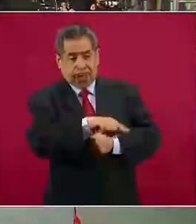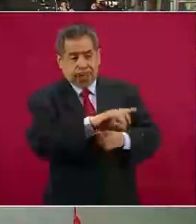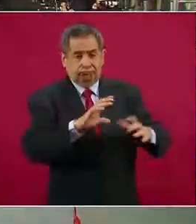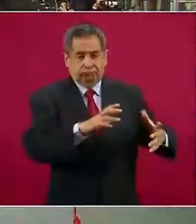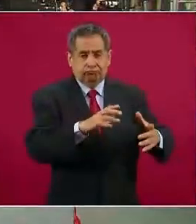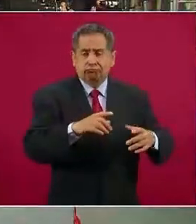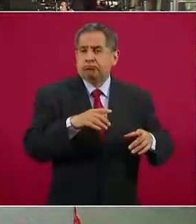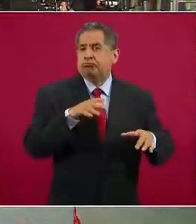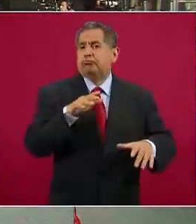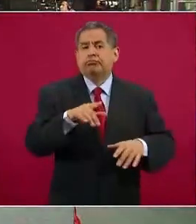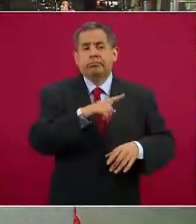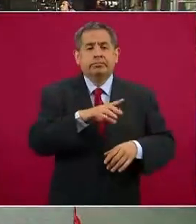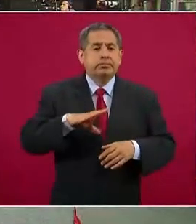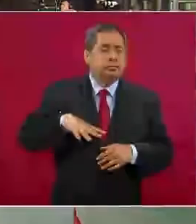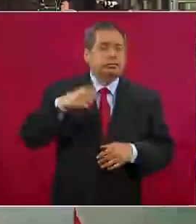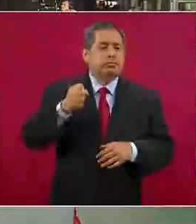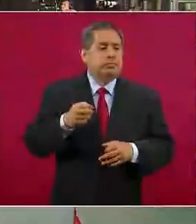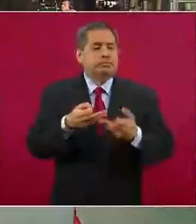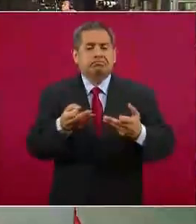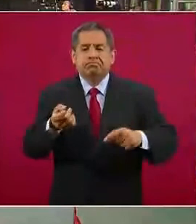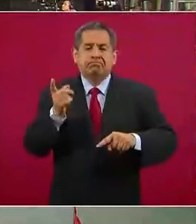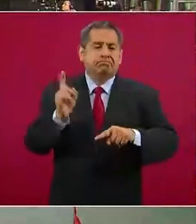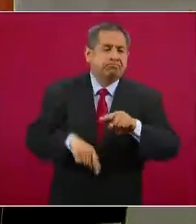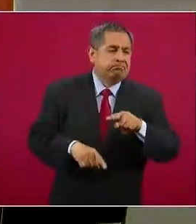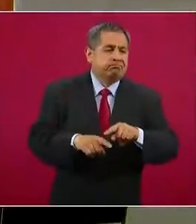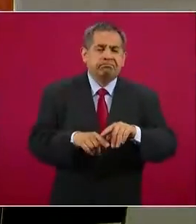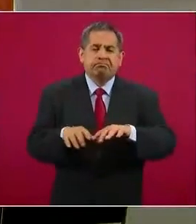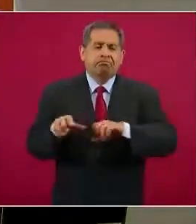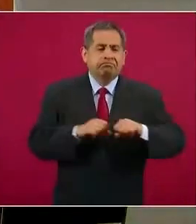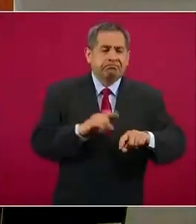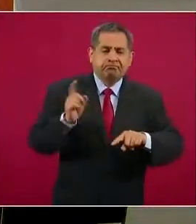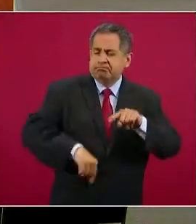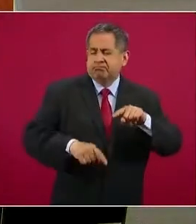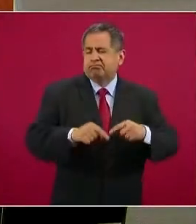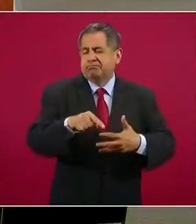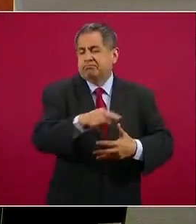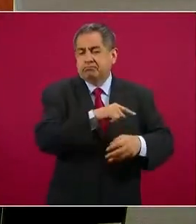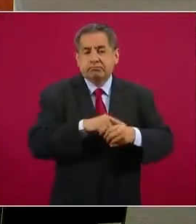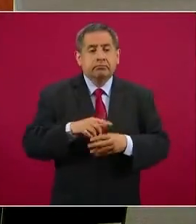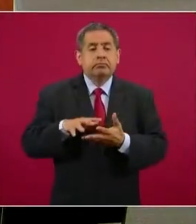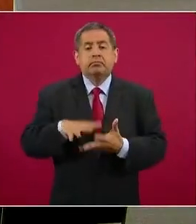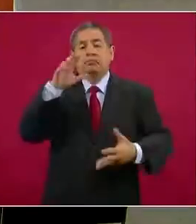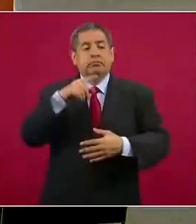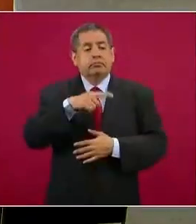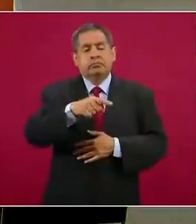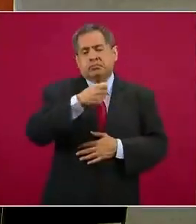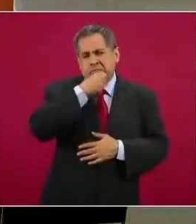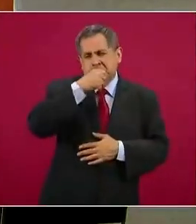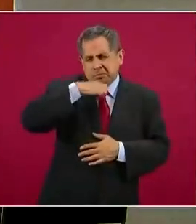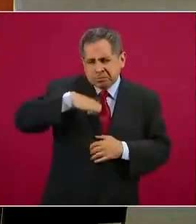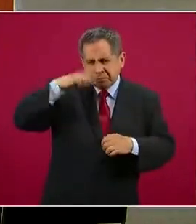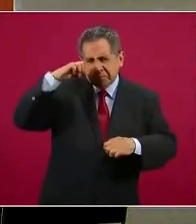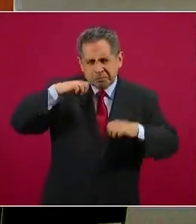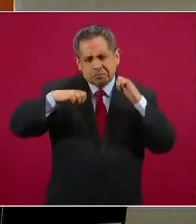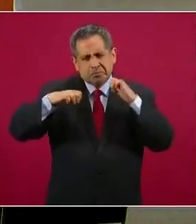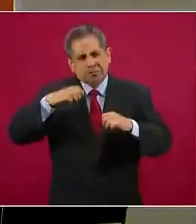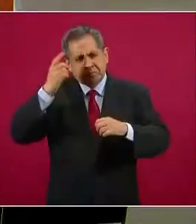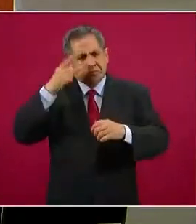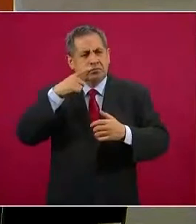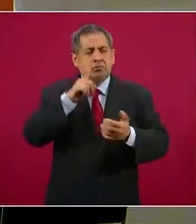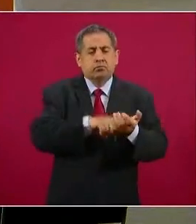del abuso de las tierras, del abuso de la concesión de tierras de cada de esas personas, la mayoría son mayores de edad, los dueños, y